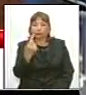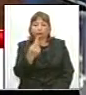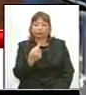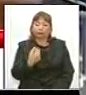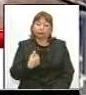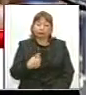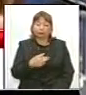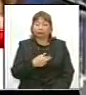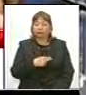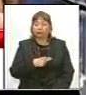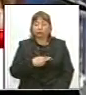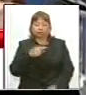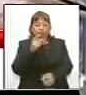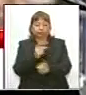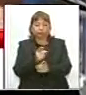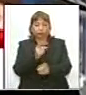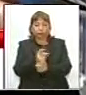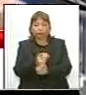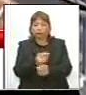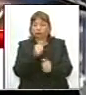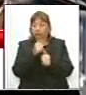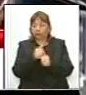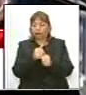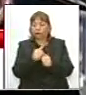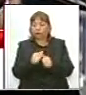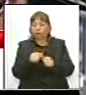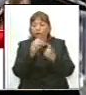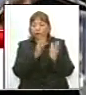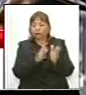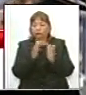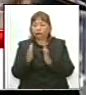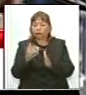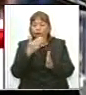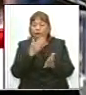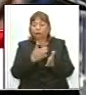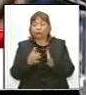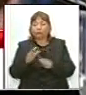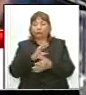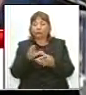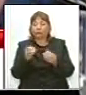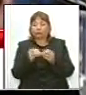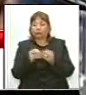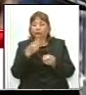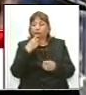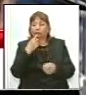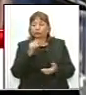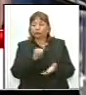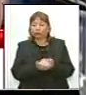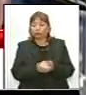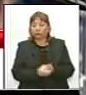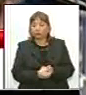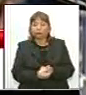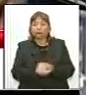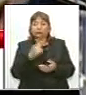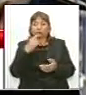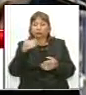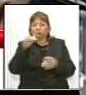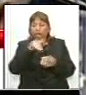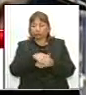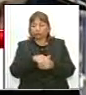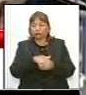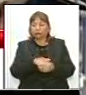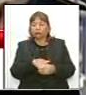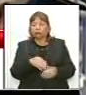nosotros insistimos en que la cuestión de orden que estoy planteando ya en forma concreta es que se vaya a la